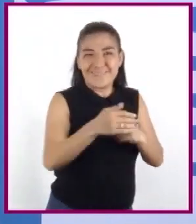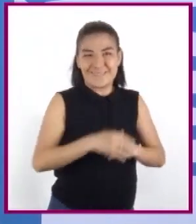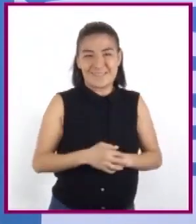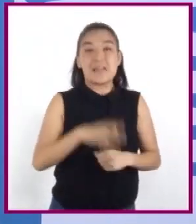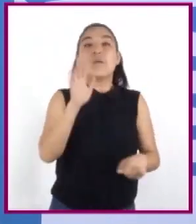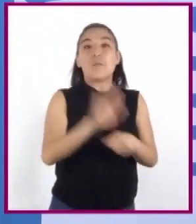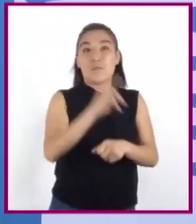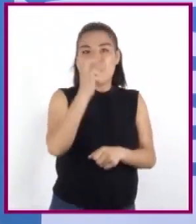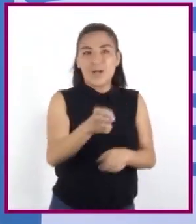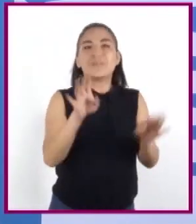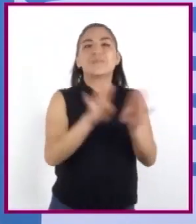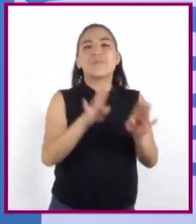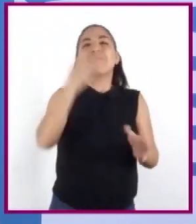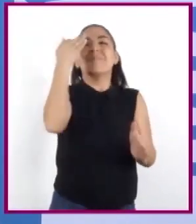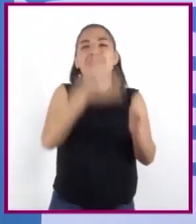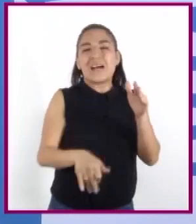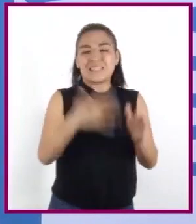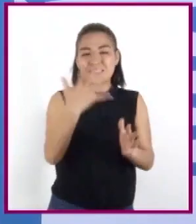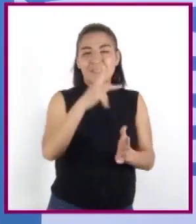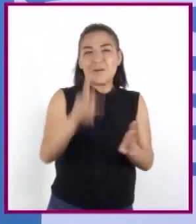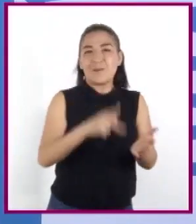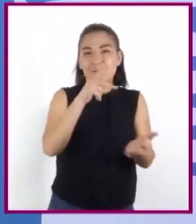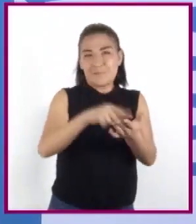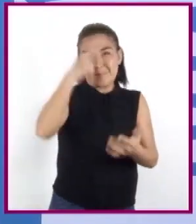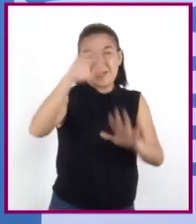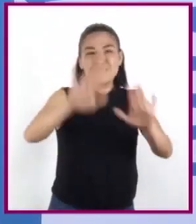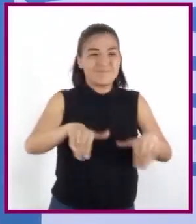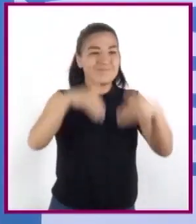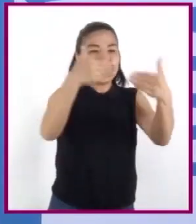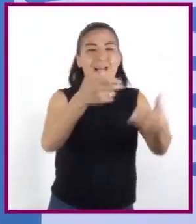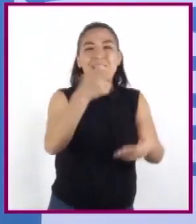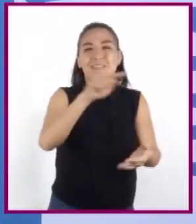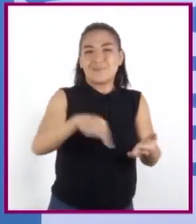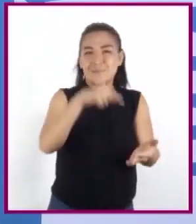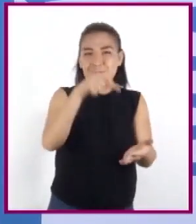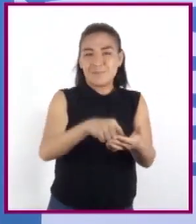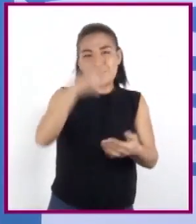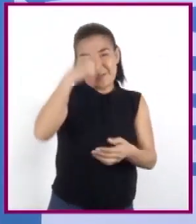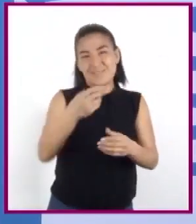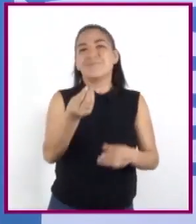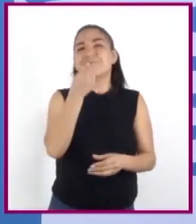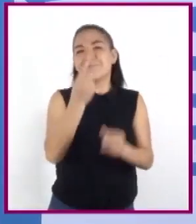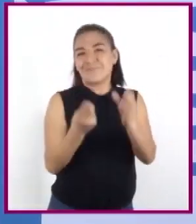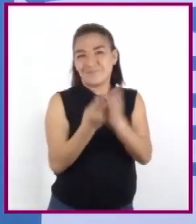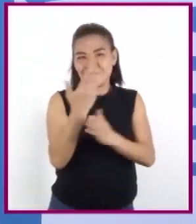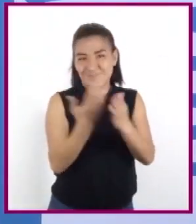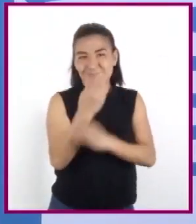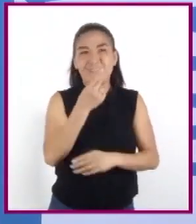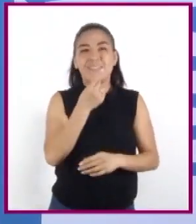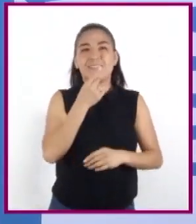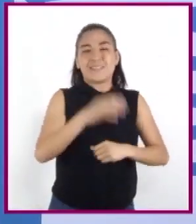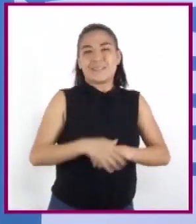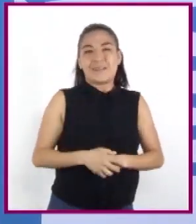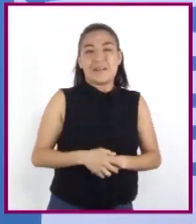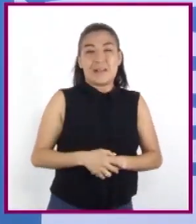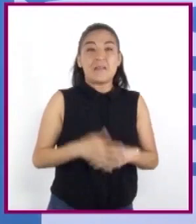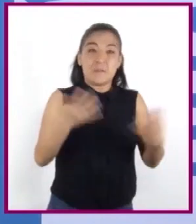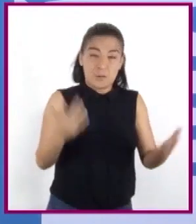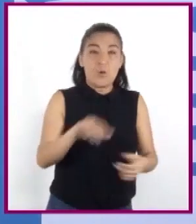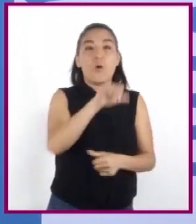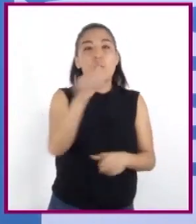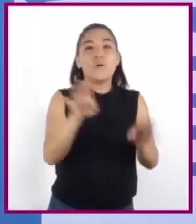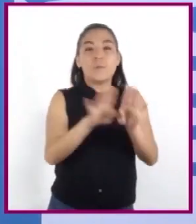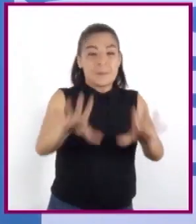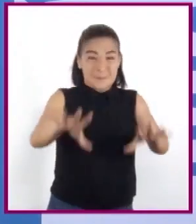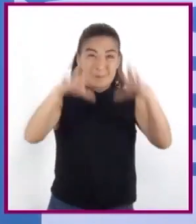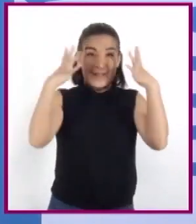que únicamente le faltan 5 kilómetros para llegar al punto donde tomarán su desayuno. Por otro lado, la velocidad a la que